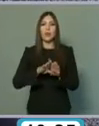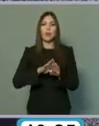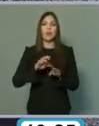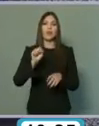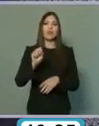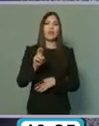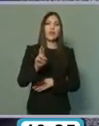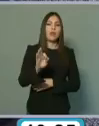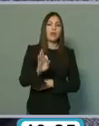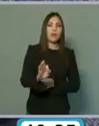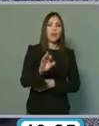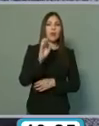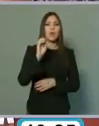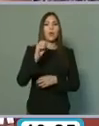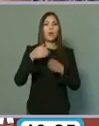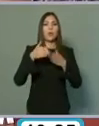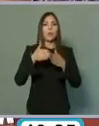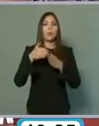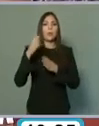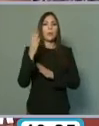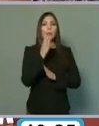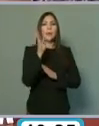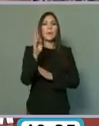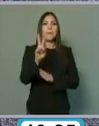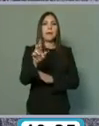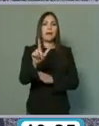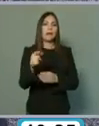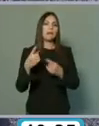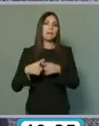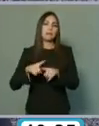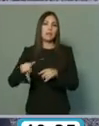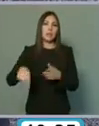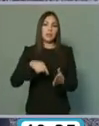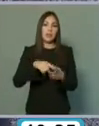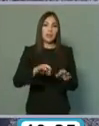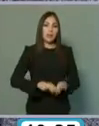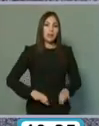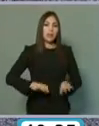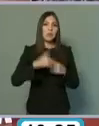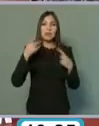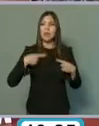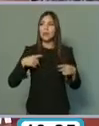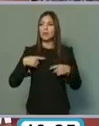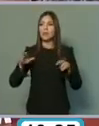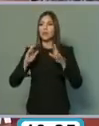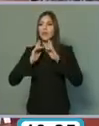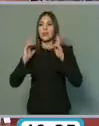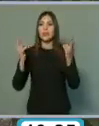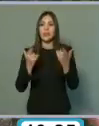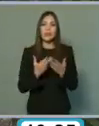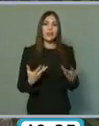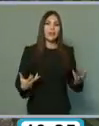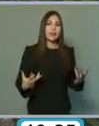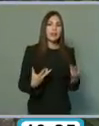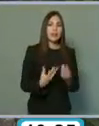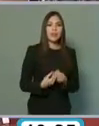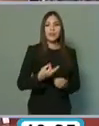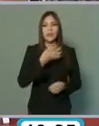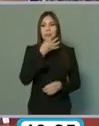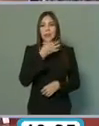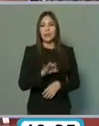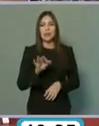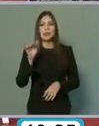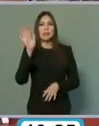ahí también es un centro importante en donde la sociedad se reúne con su fiesta, como